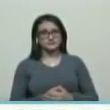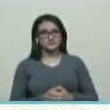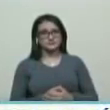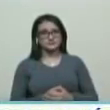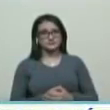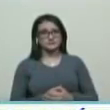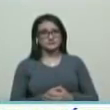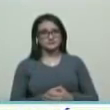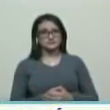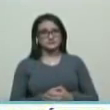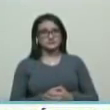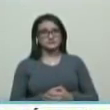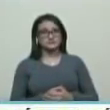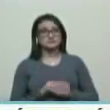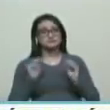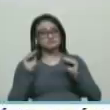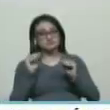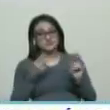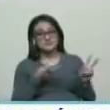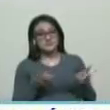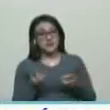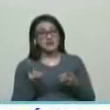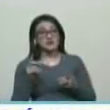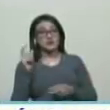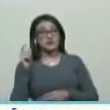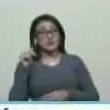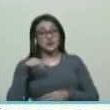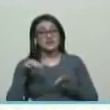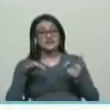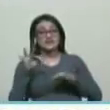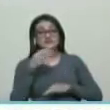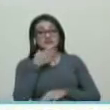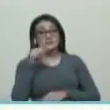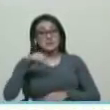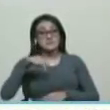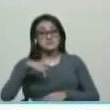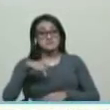estamos invitando para el día 13 de diciembre de este mismo año,